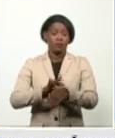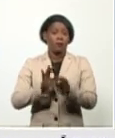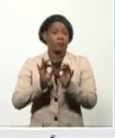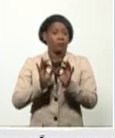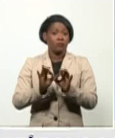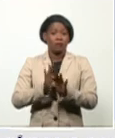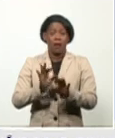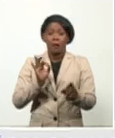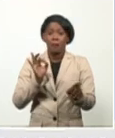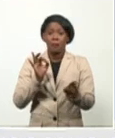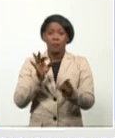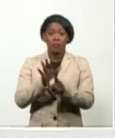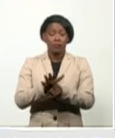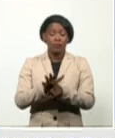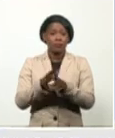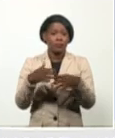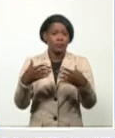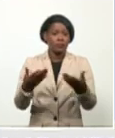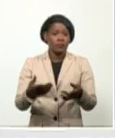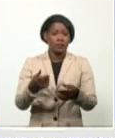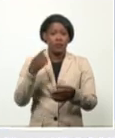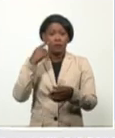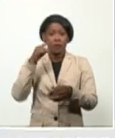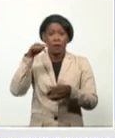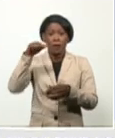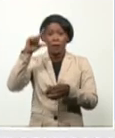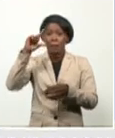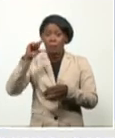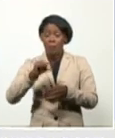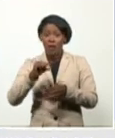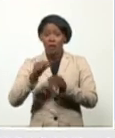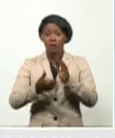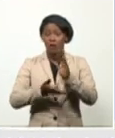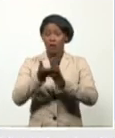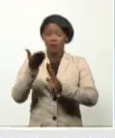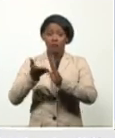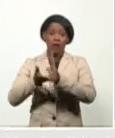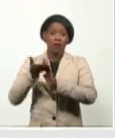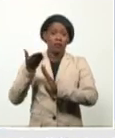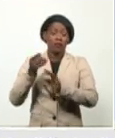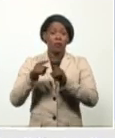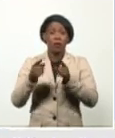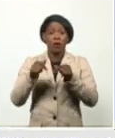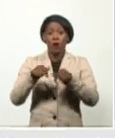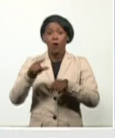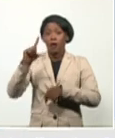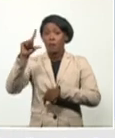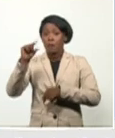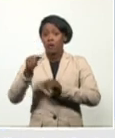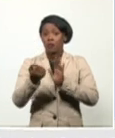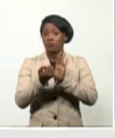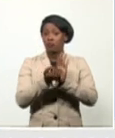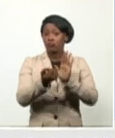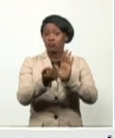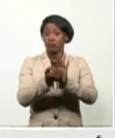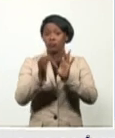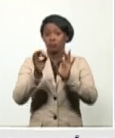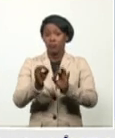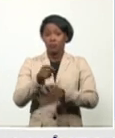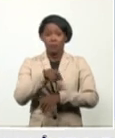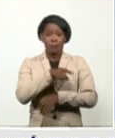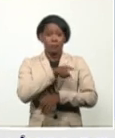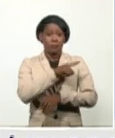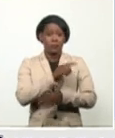a tener menos altas, porque también hemos tenido menos casos confirmados en las últimas semanas.